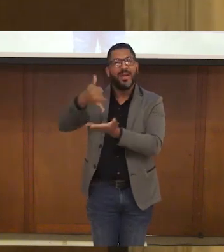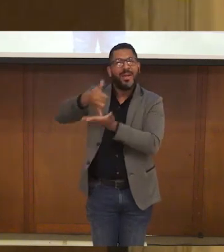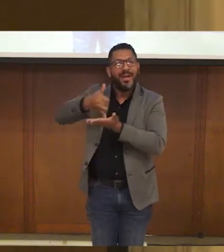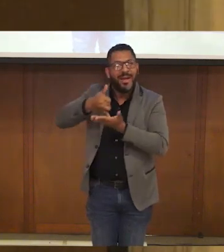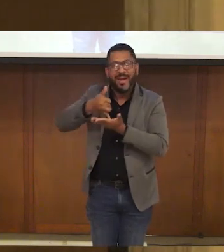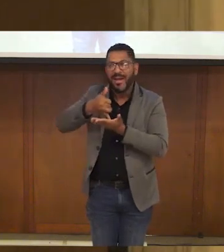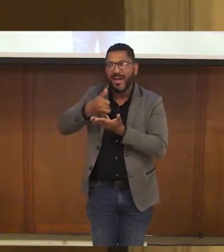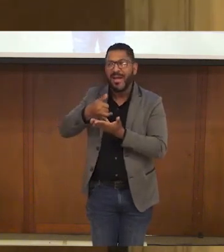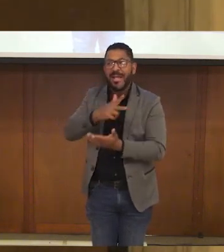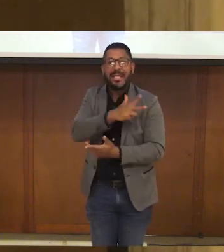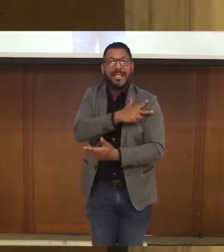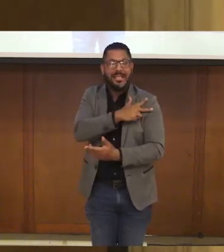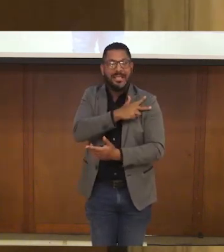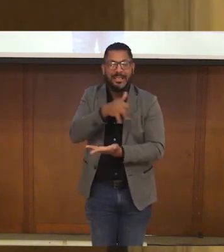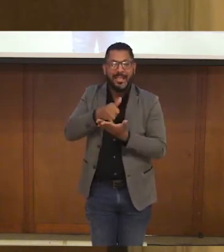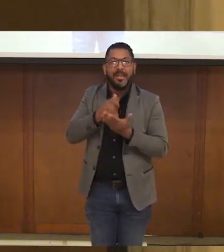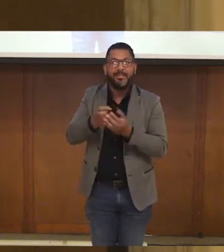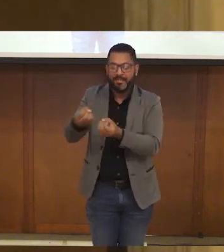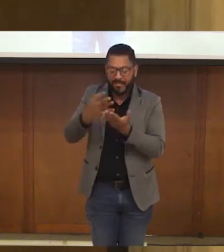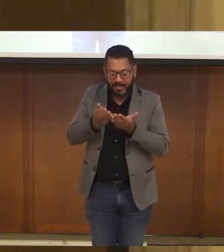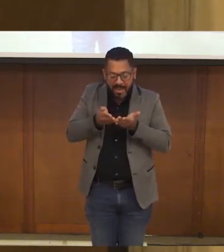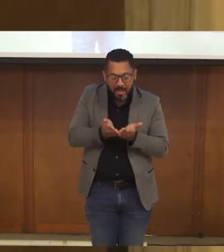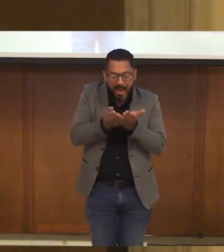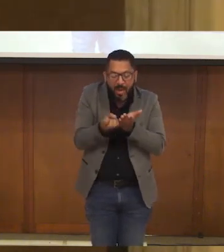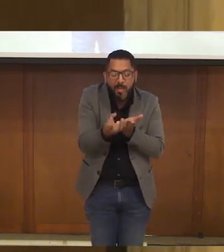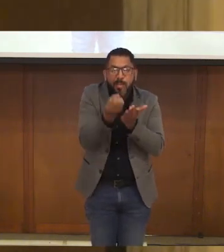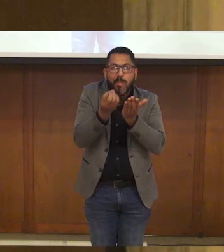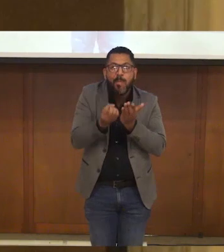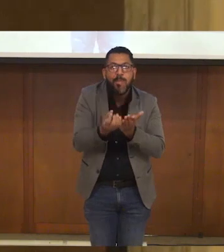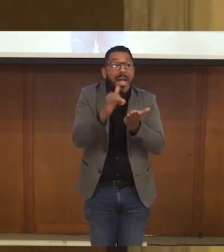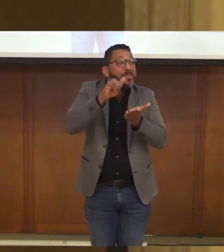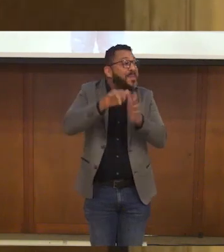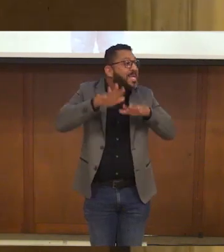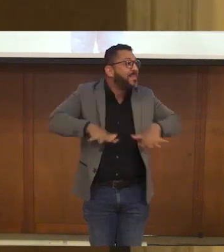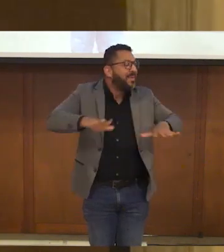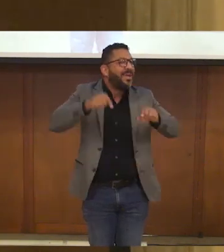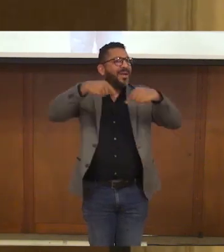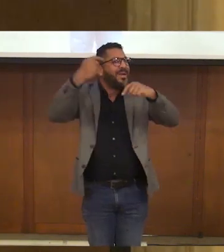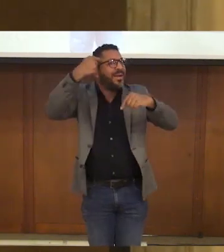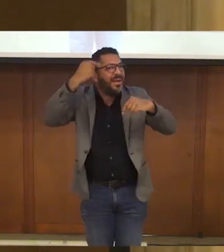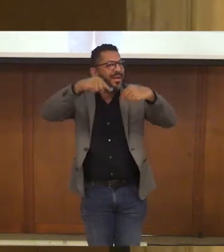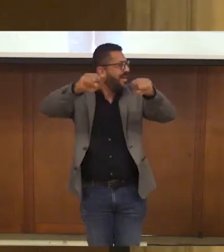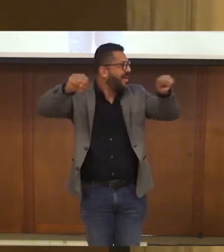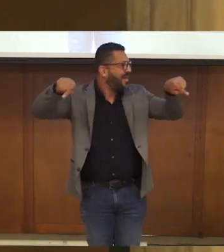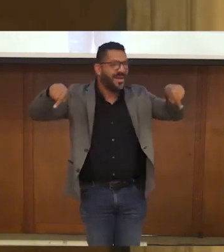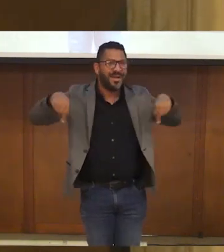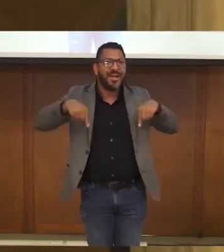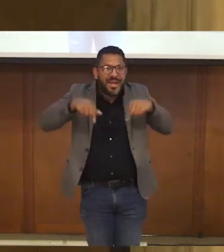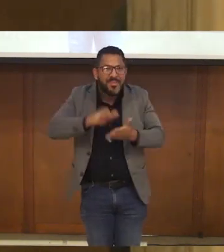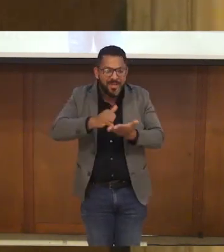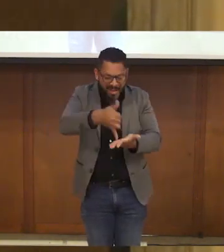premio, cuando me entregaron el barco de vapor acá, en la misma biblioteca, no sé si fue en este